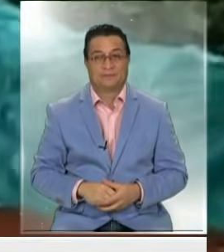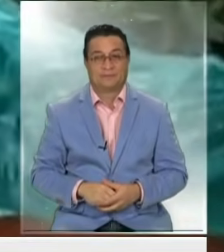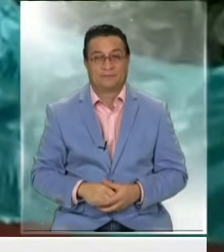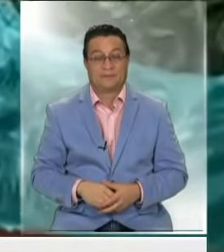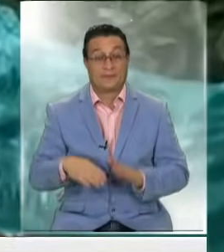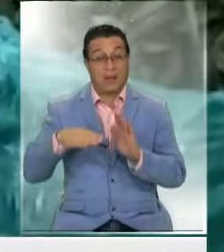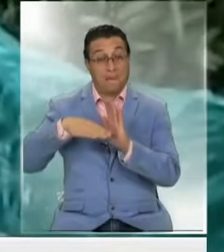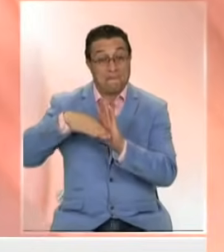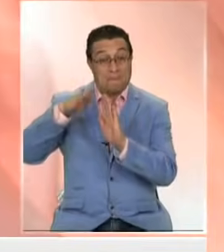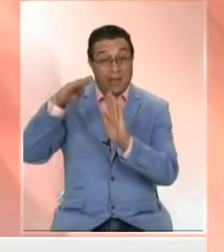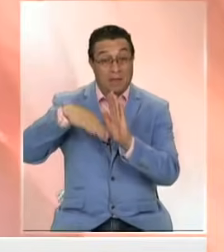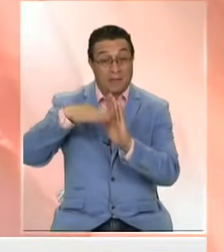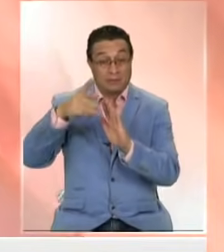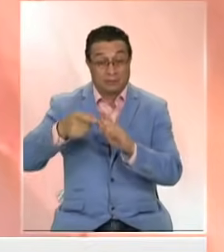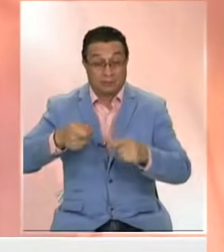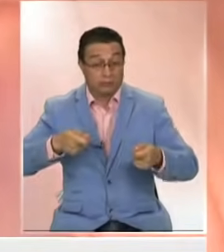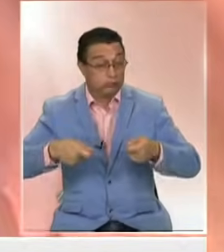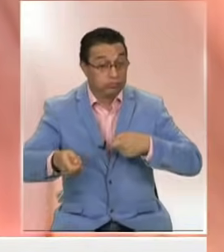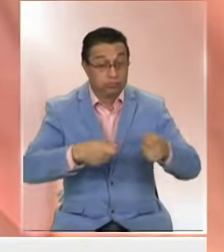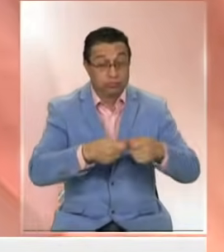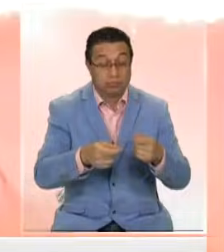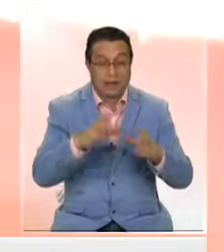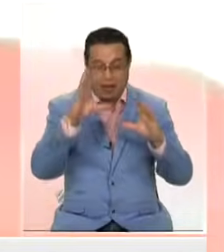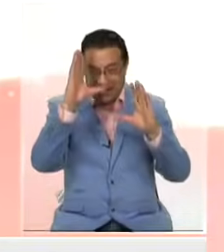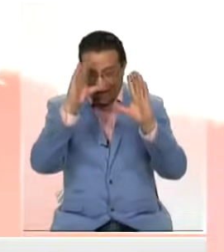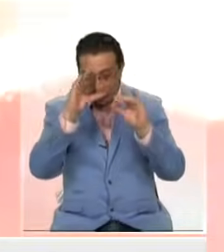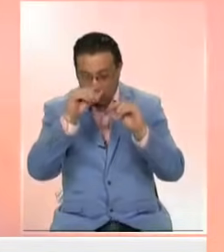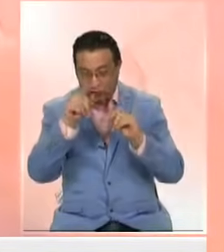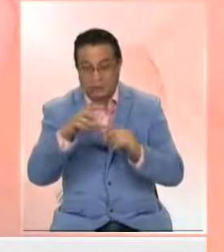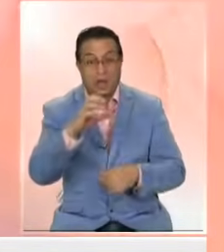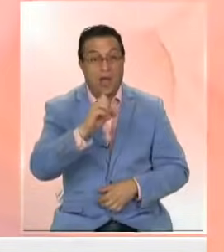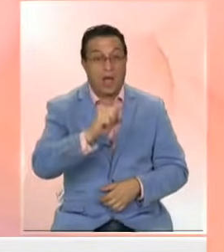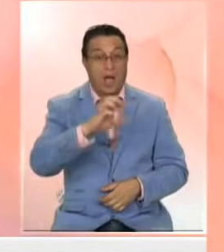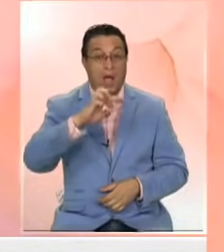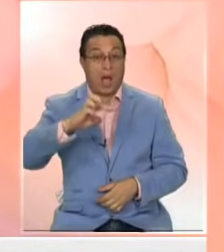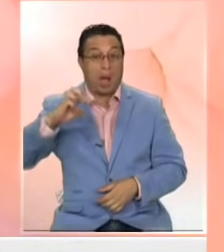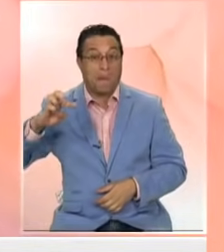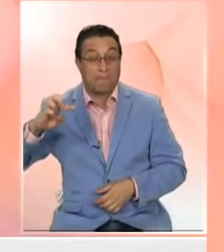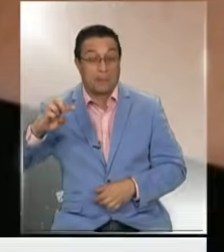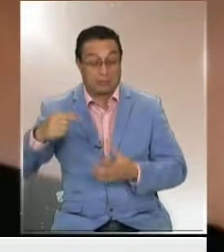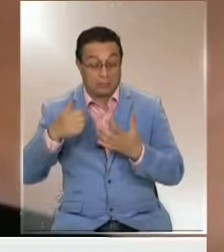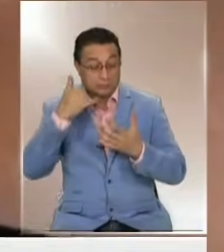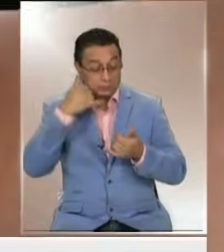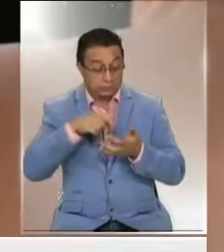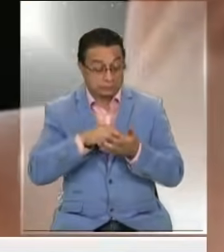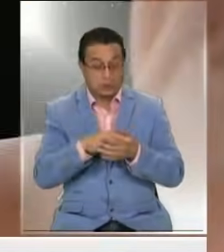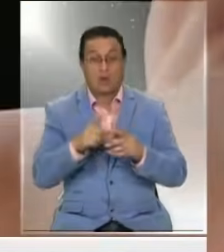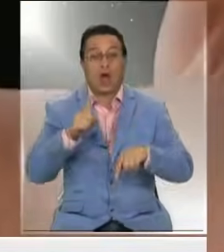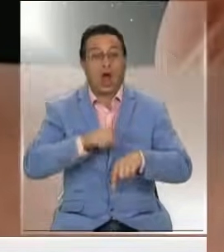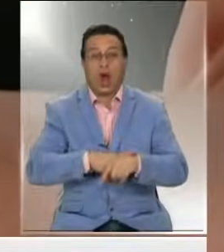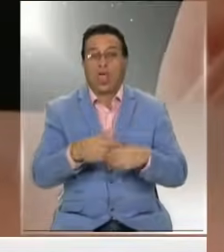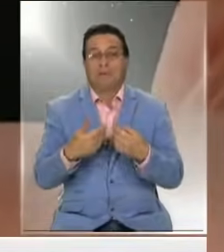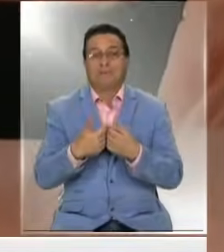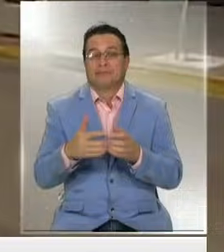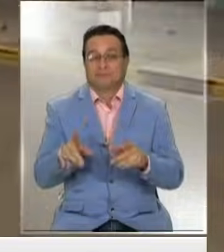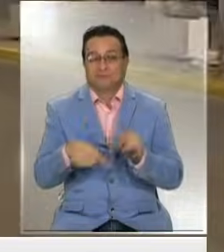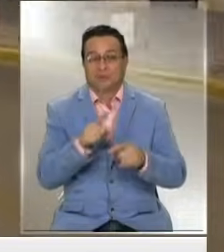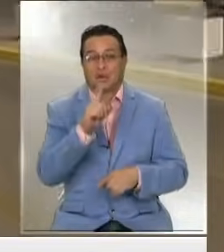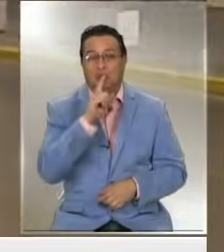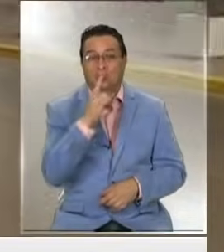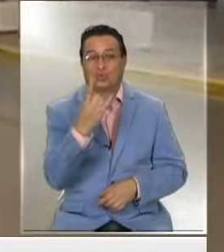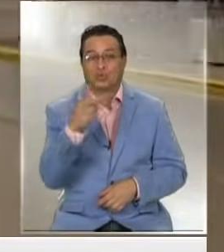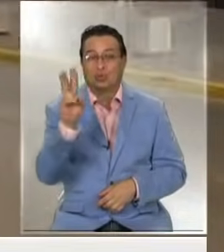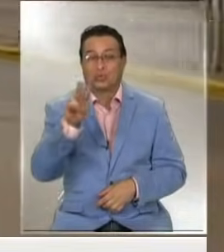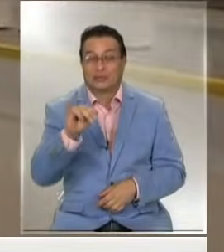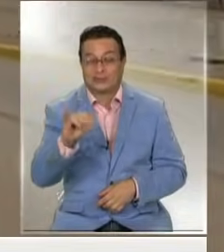La mayoría de las transacciones suceden en la noche, pero las aplicaciones abrieron un mundo que no conoce de horarios. El Tusi, como